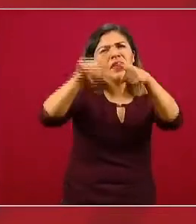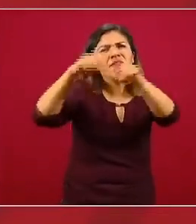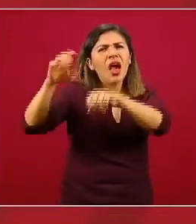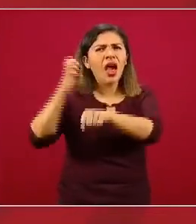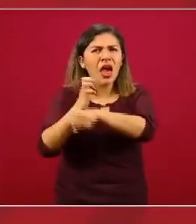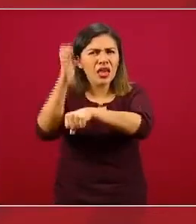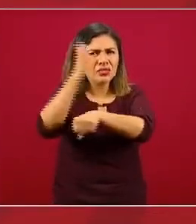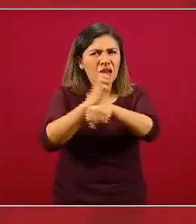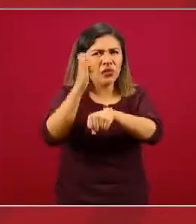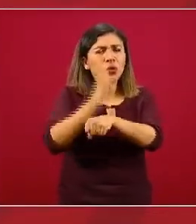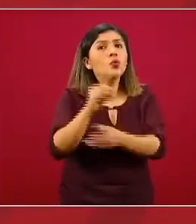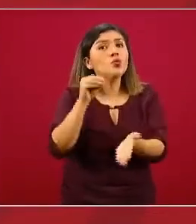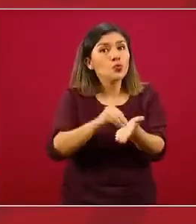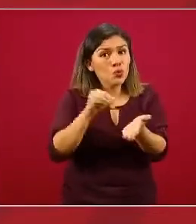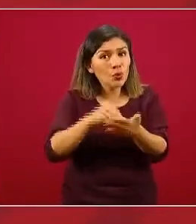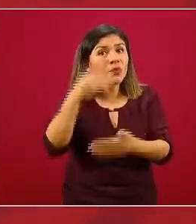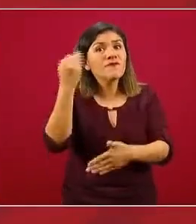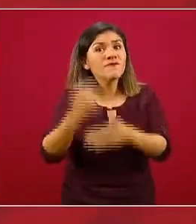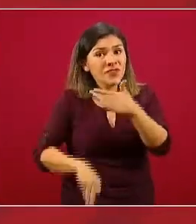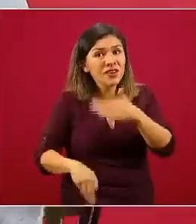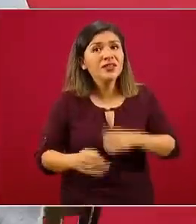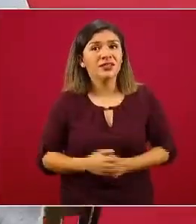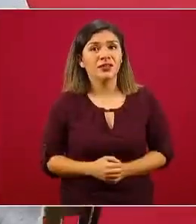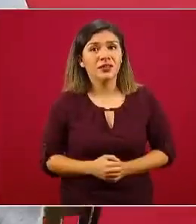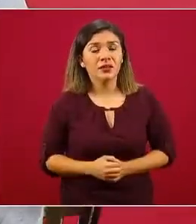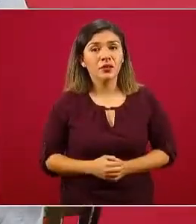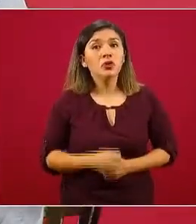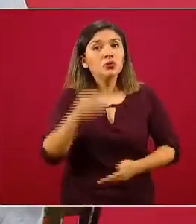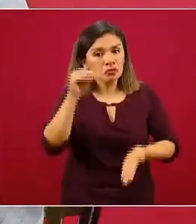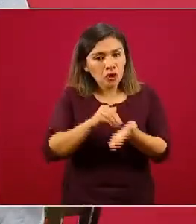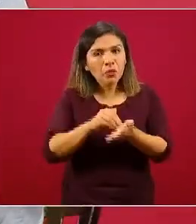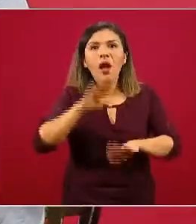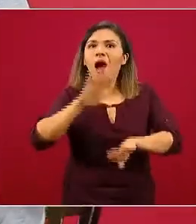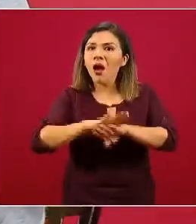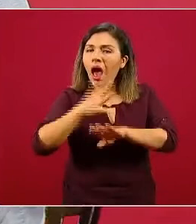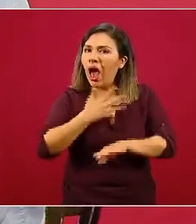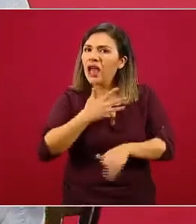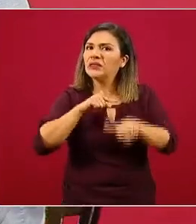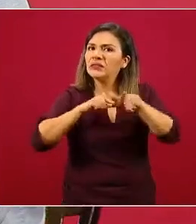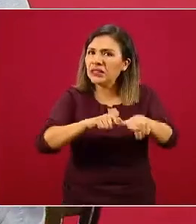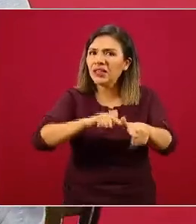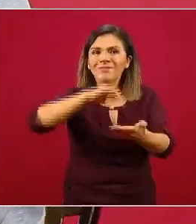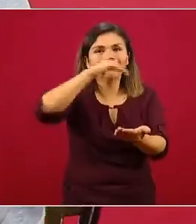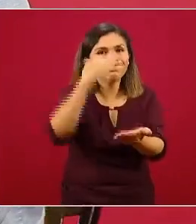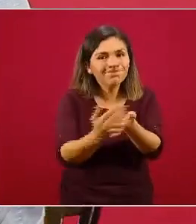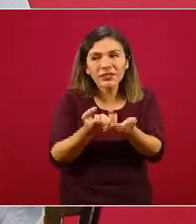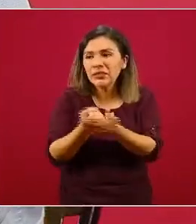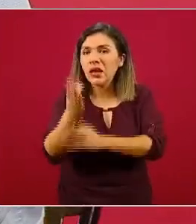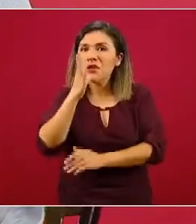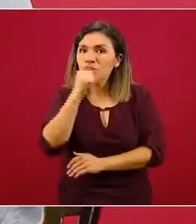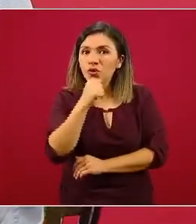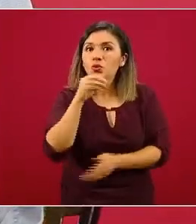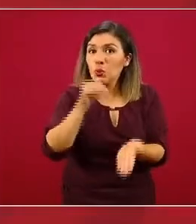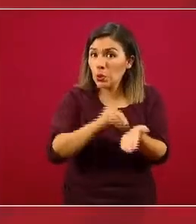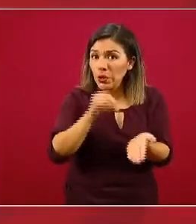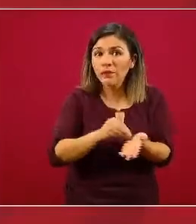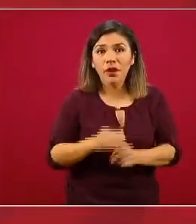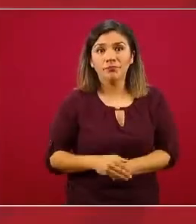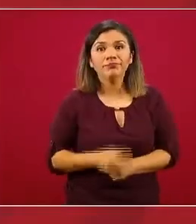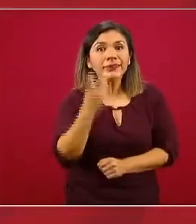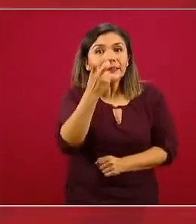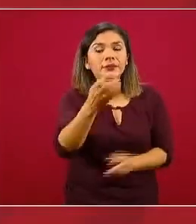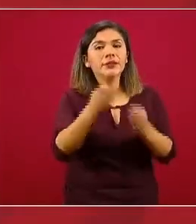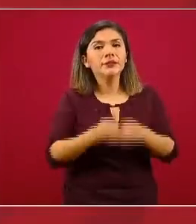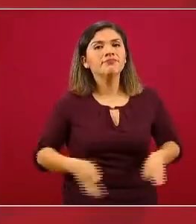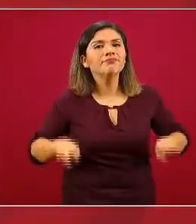estados, todavía falta y todavía van a permanecer las restricciones, como lo hemos dicho. Entonces es